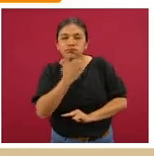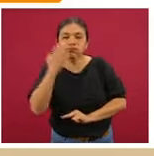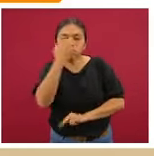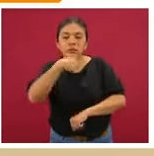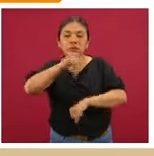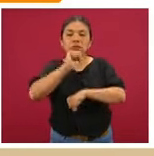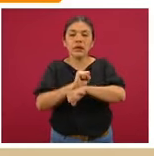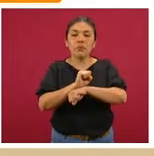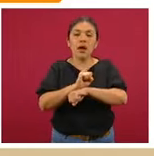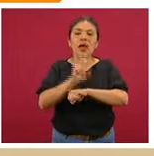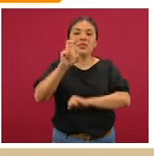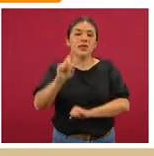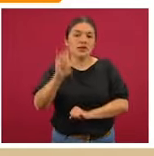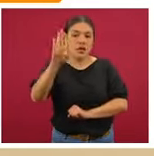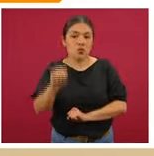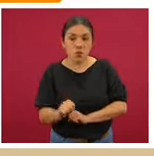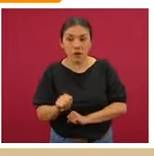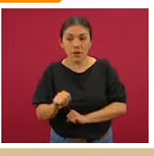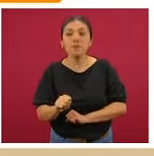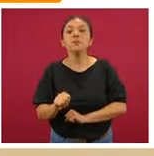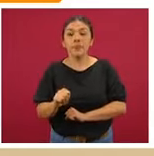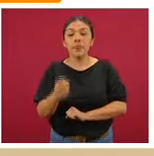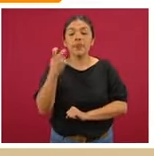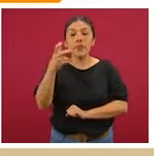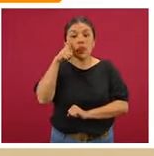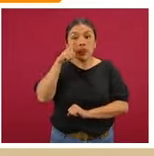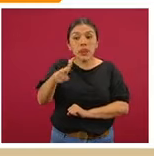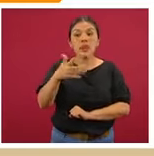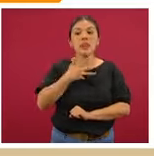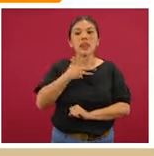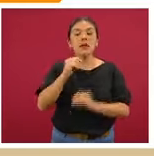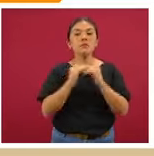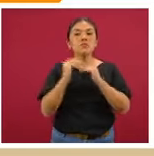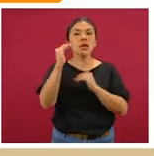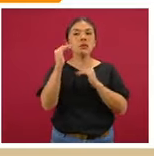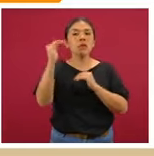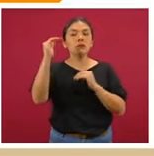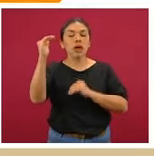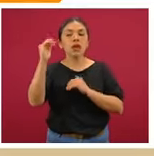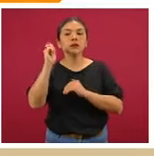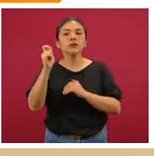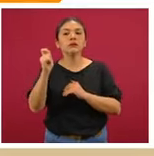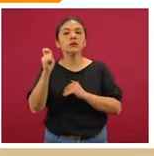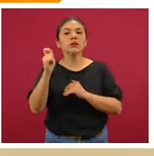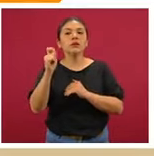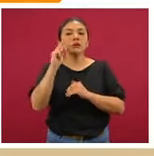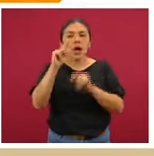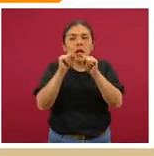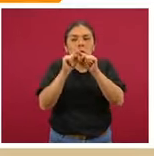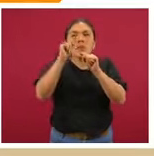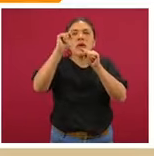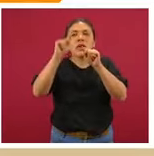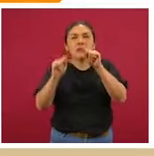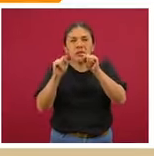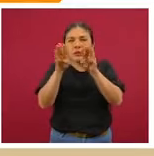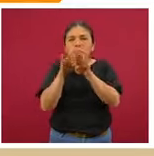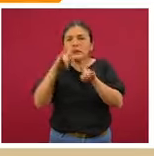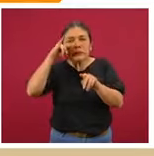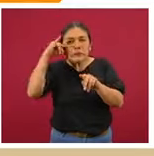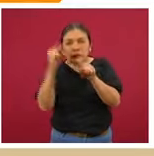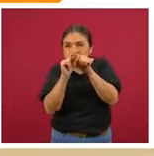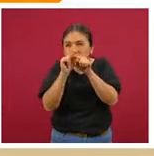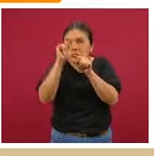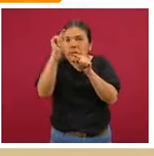graficar la semana 39, había mostrado un incremento y lo podemos ver precisamente en ese incremento que hay entre la semana 37